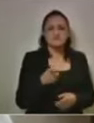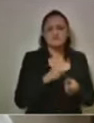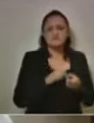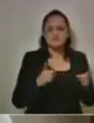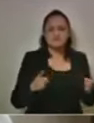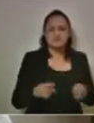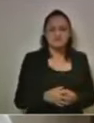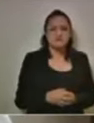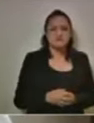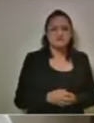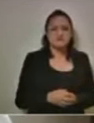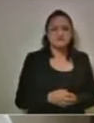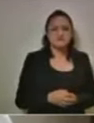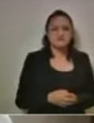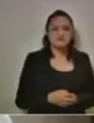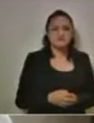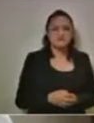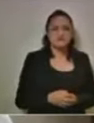desarrollo